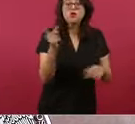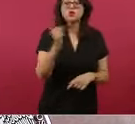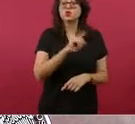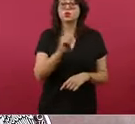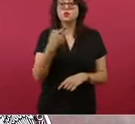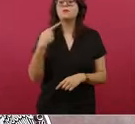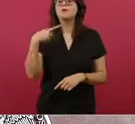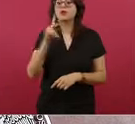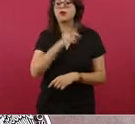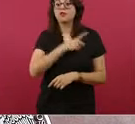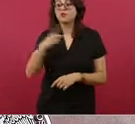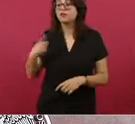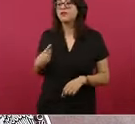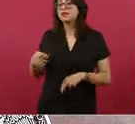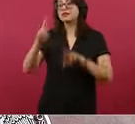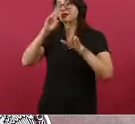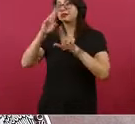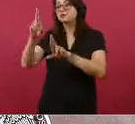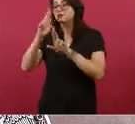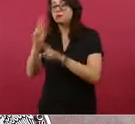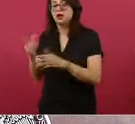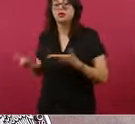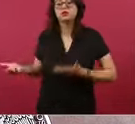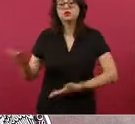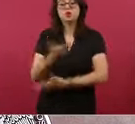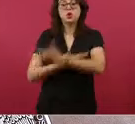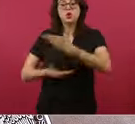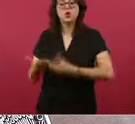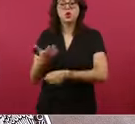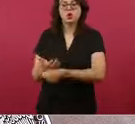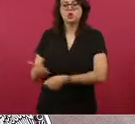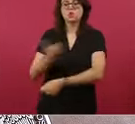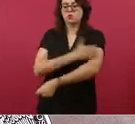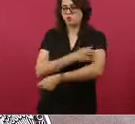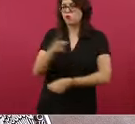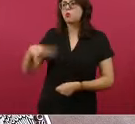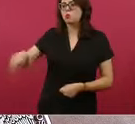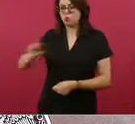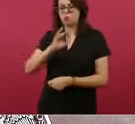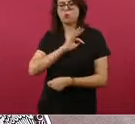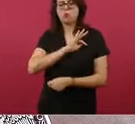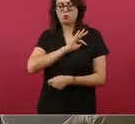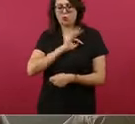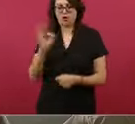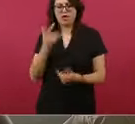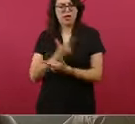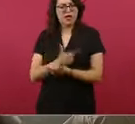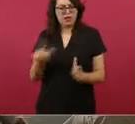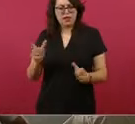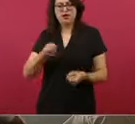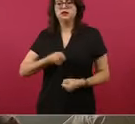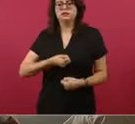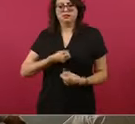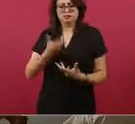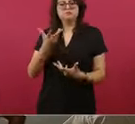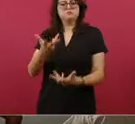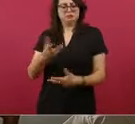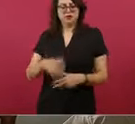que cada compañera y compañero del CIDE ejerza su derecho y se exprese